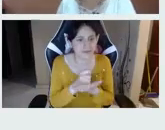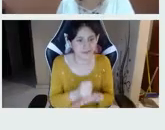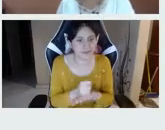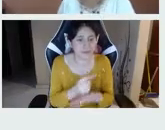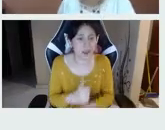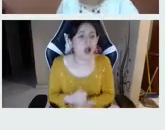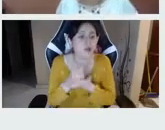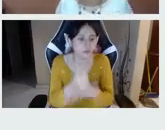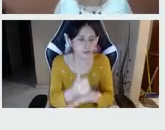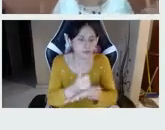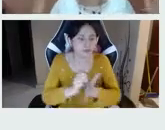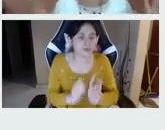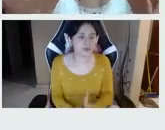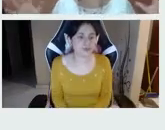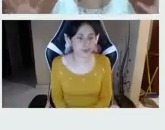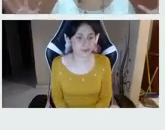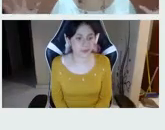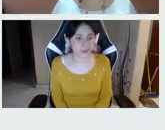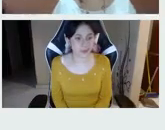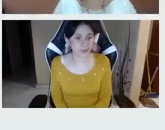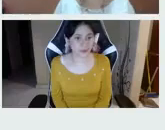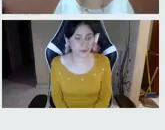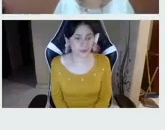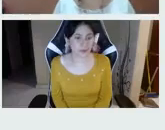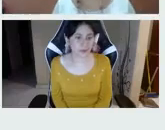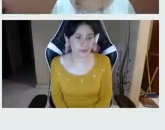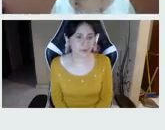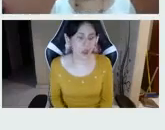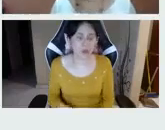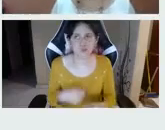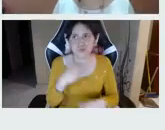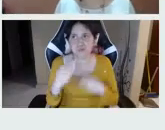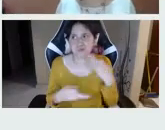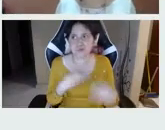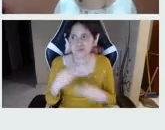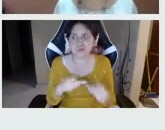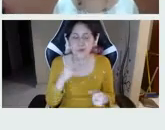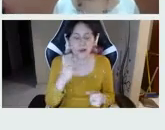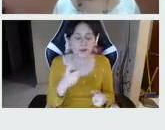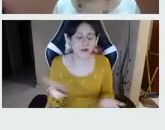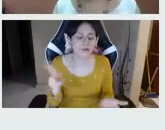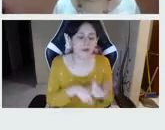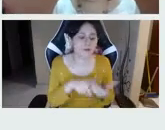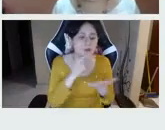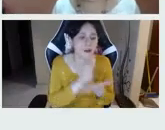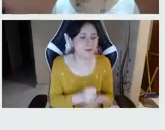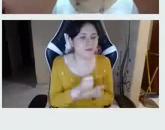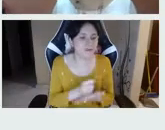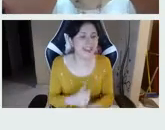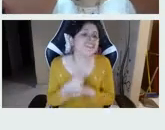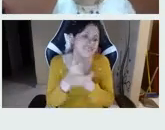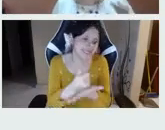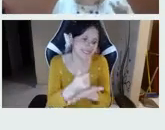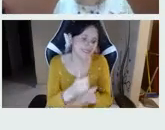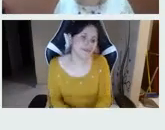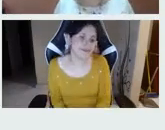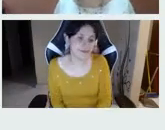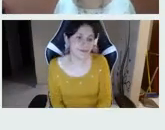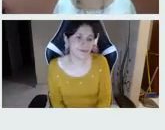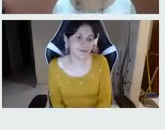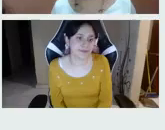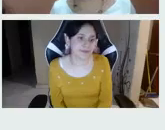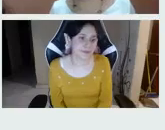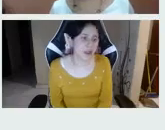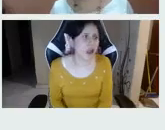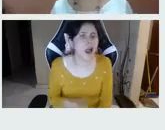asumir cualquier, bueno, lo cognitivo-conductual, todo se puede regresar a su función original, no es bueno